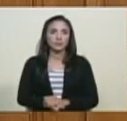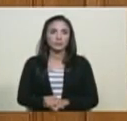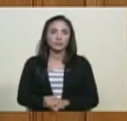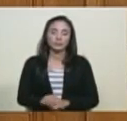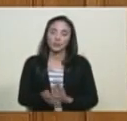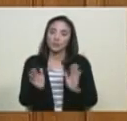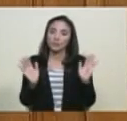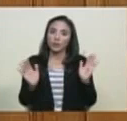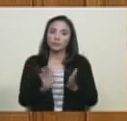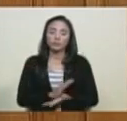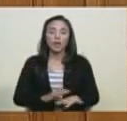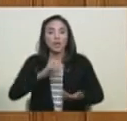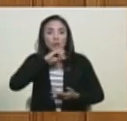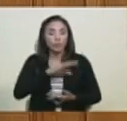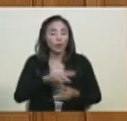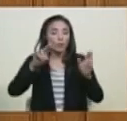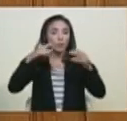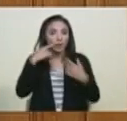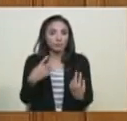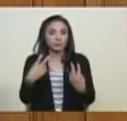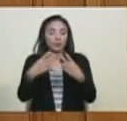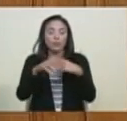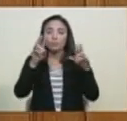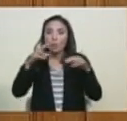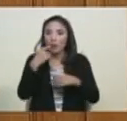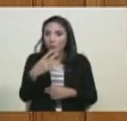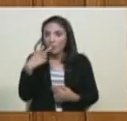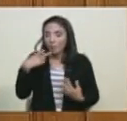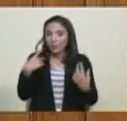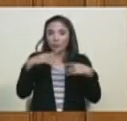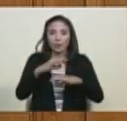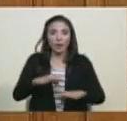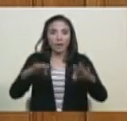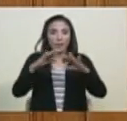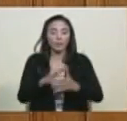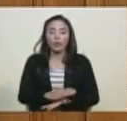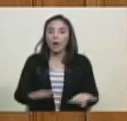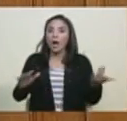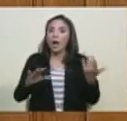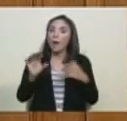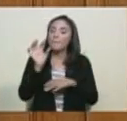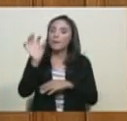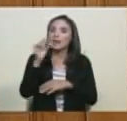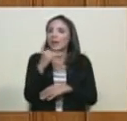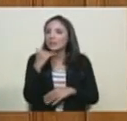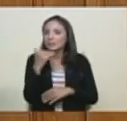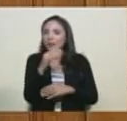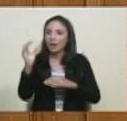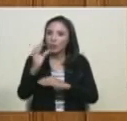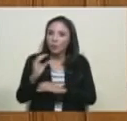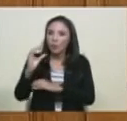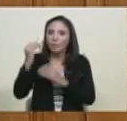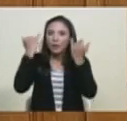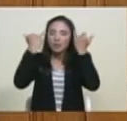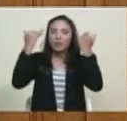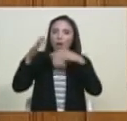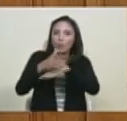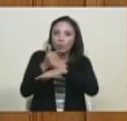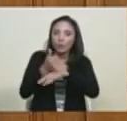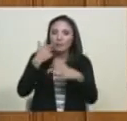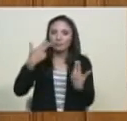Nunca en la historia habíamos visto algo de esta magnitud, que desde un país vecino se conspire